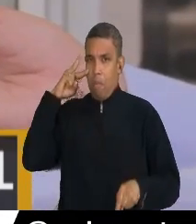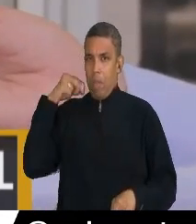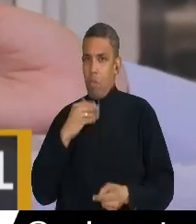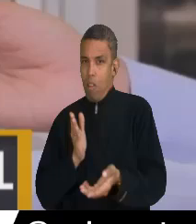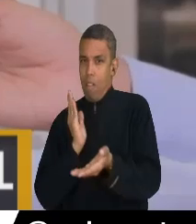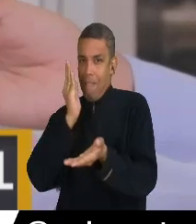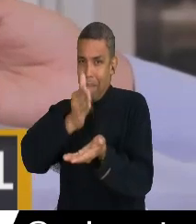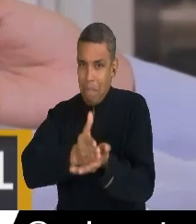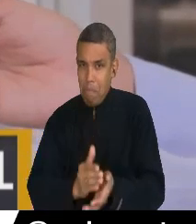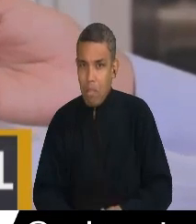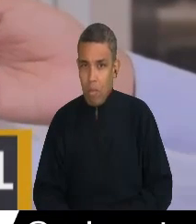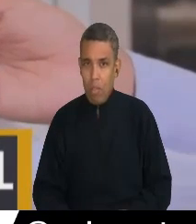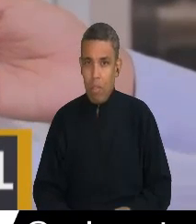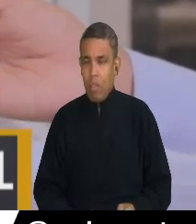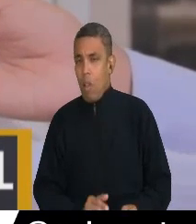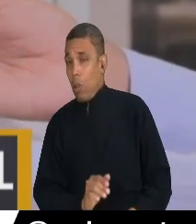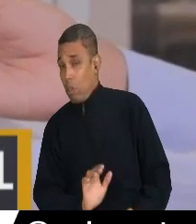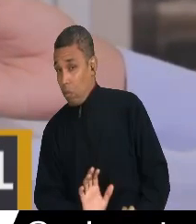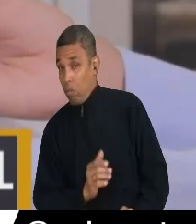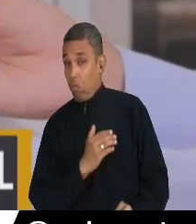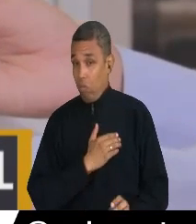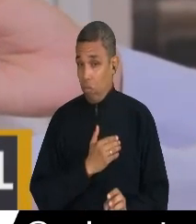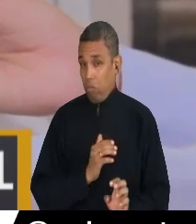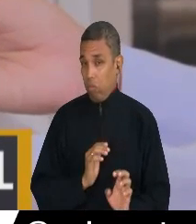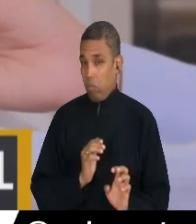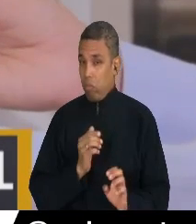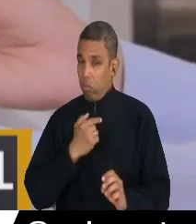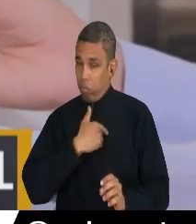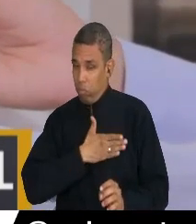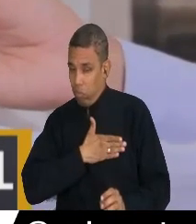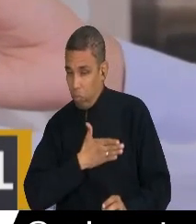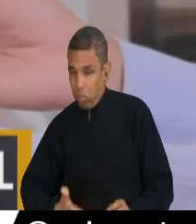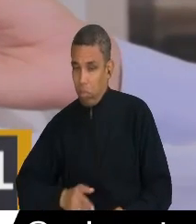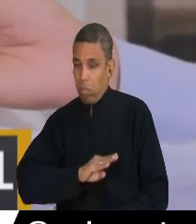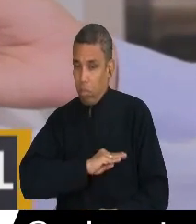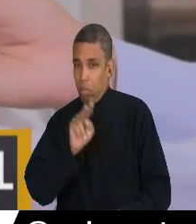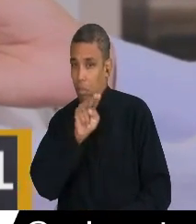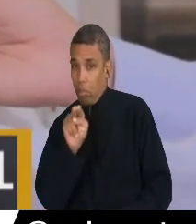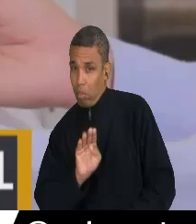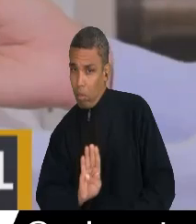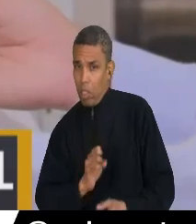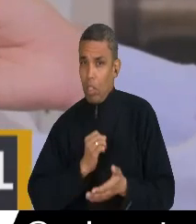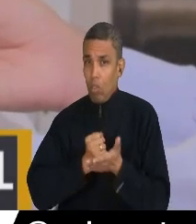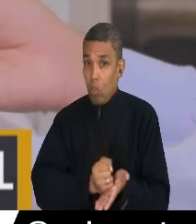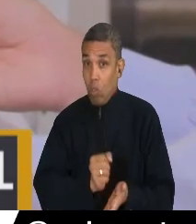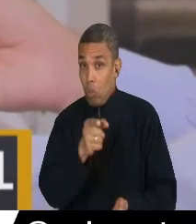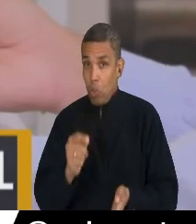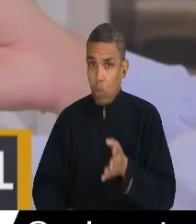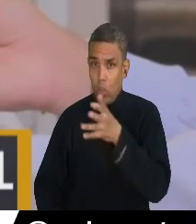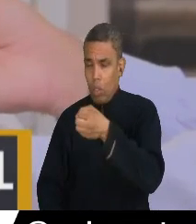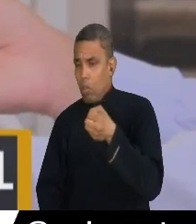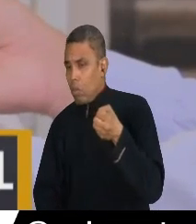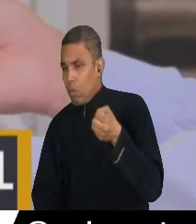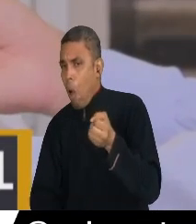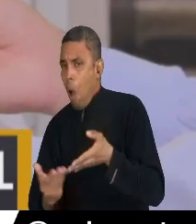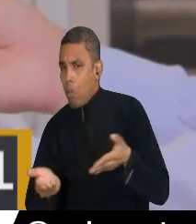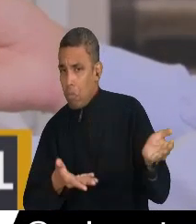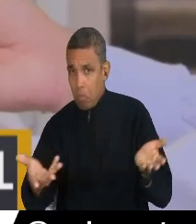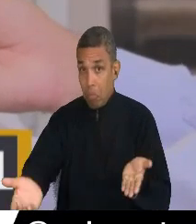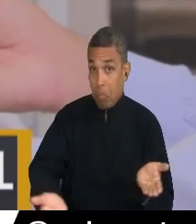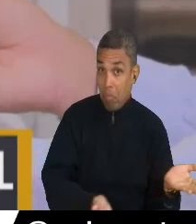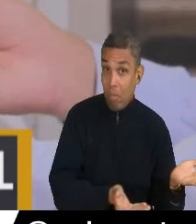habitaciones, a sus viviendas, no les abran la puerta las personas que van por parte de la alcaldía y por parte del